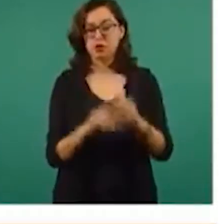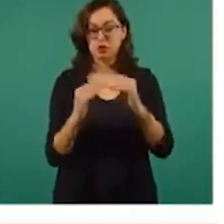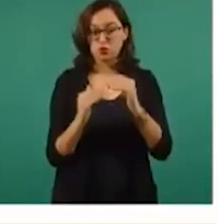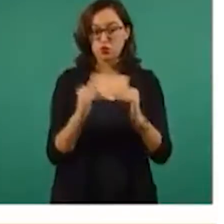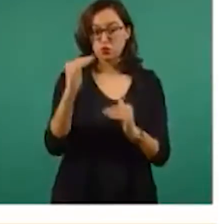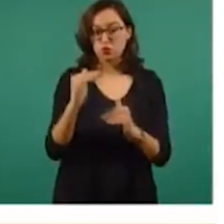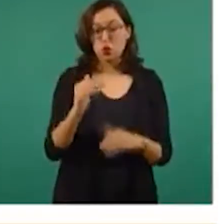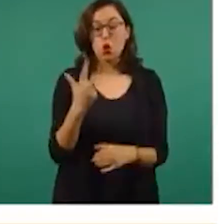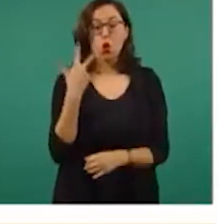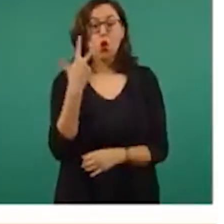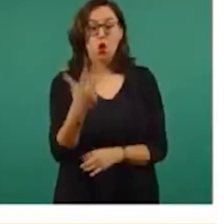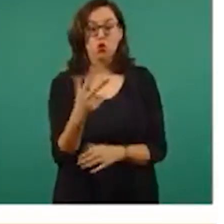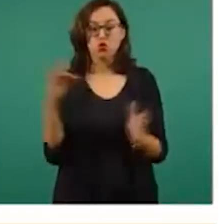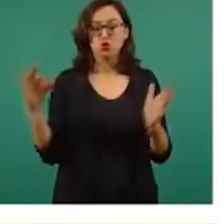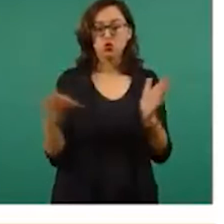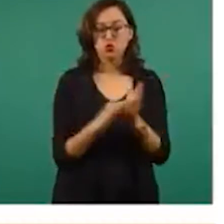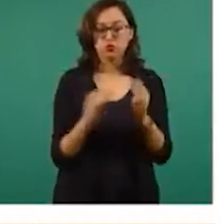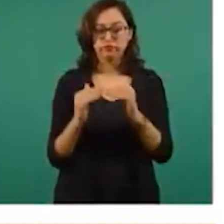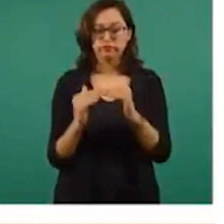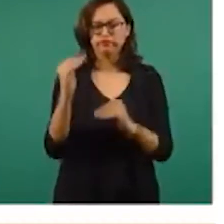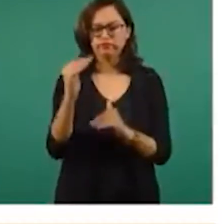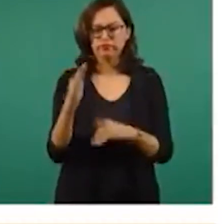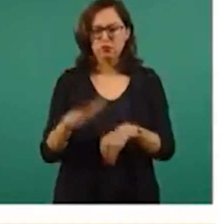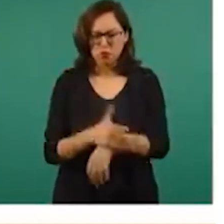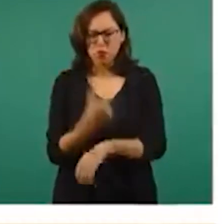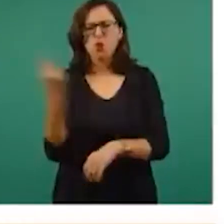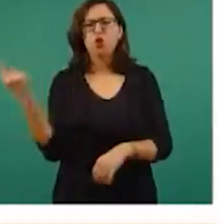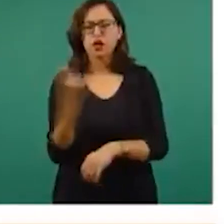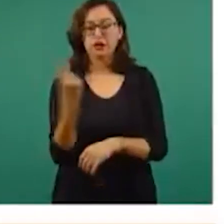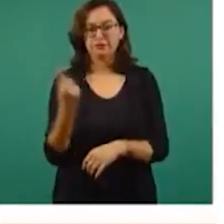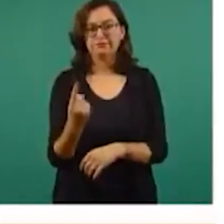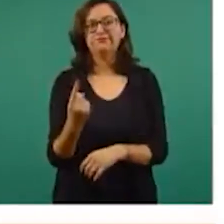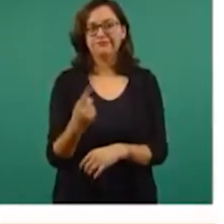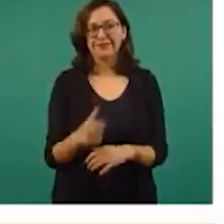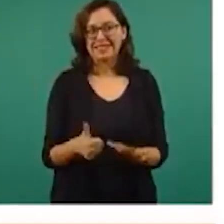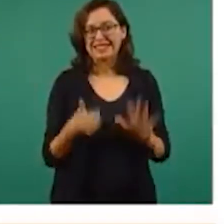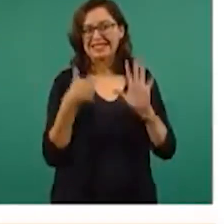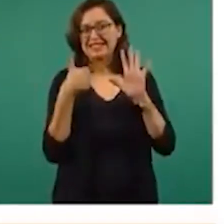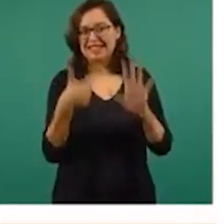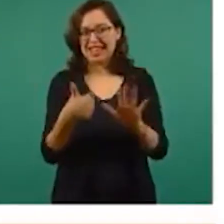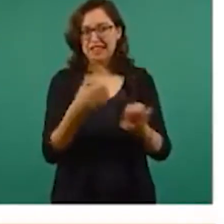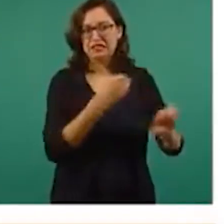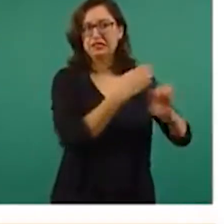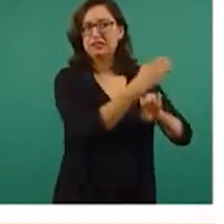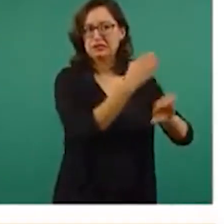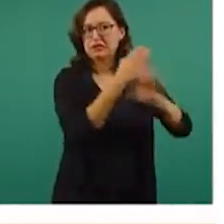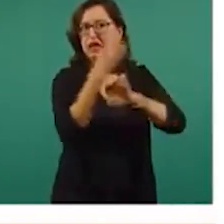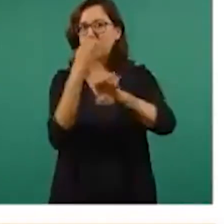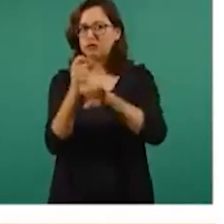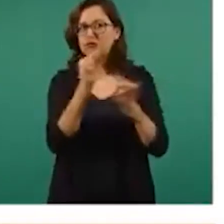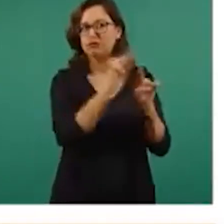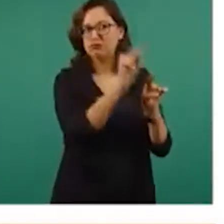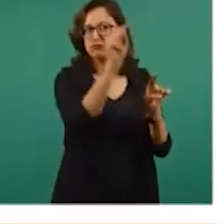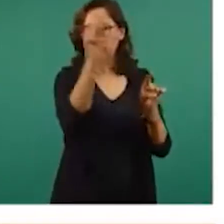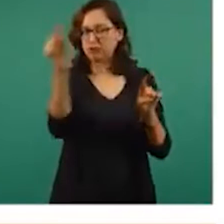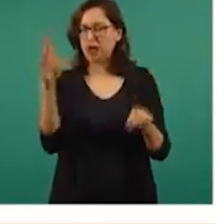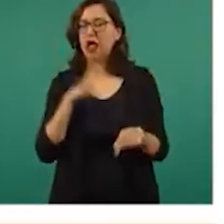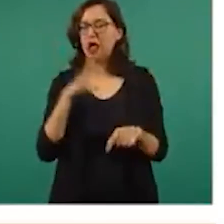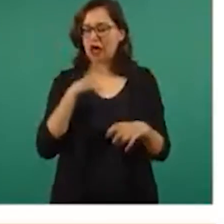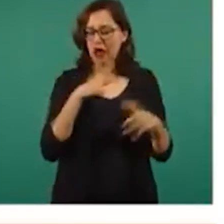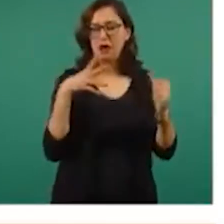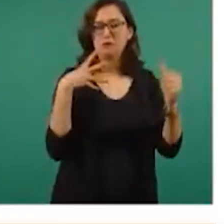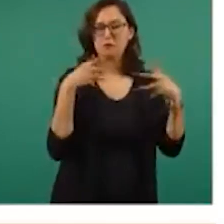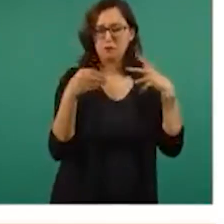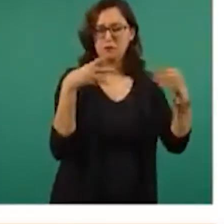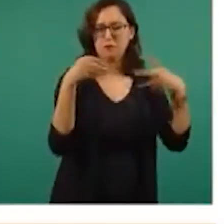explica principalmente por 6 entidades federativas que tienen en este momento un incremento de casos. En 2 de ellas